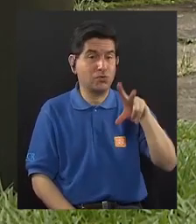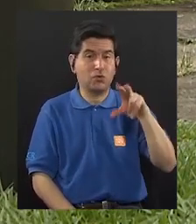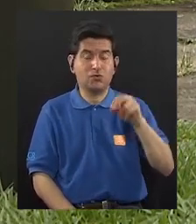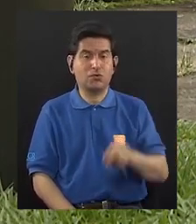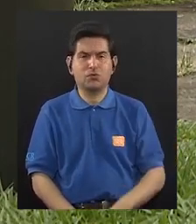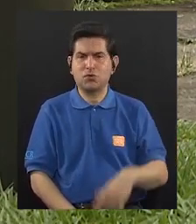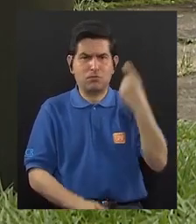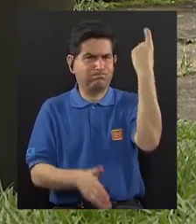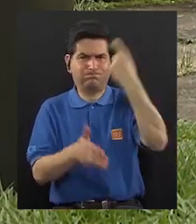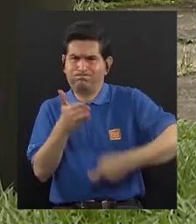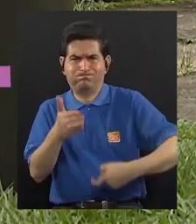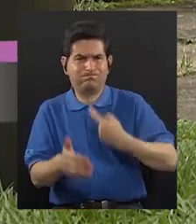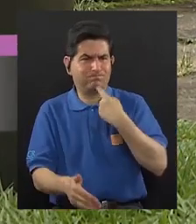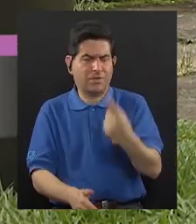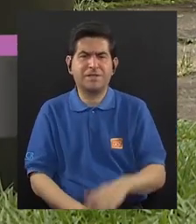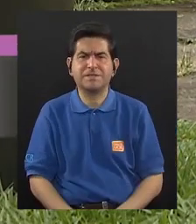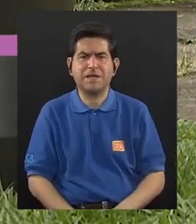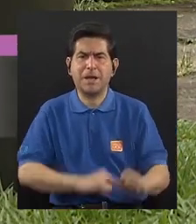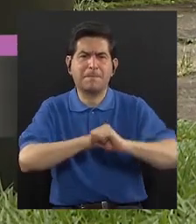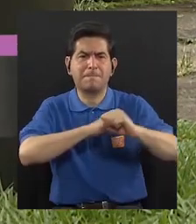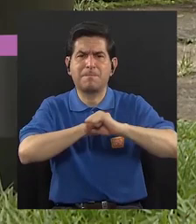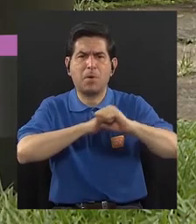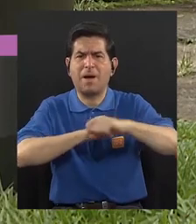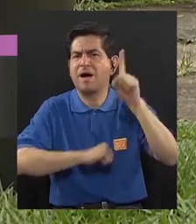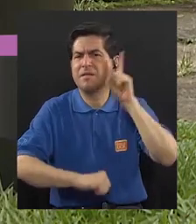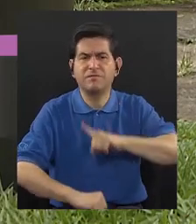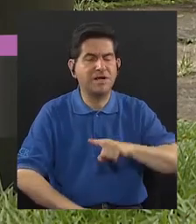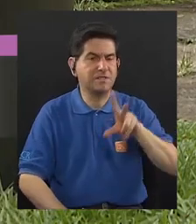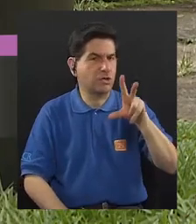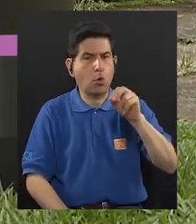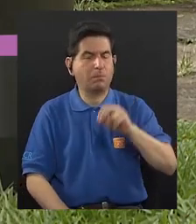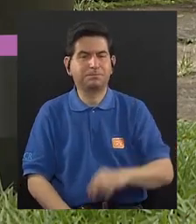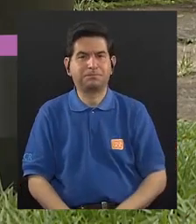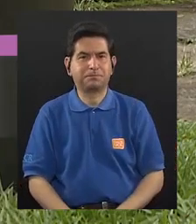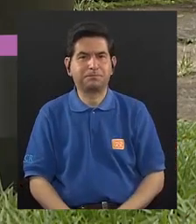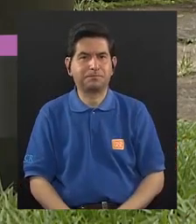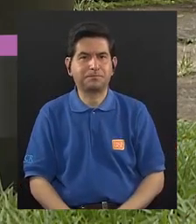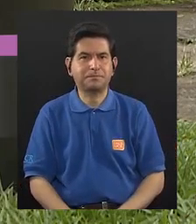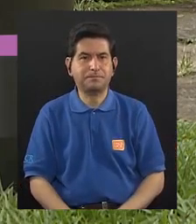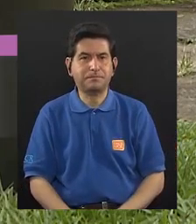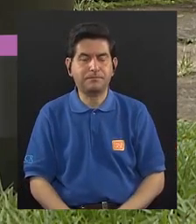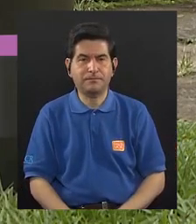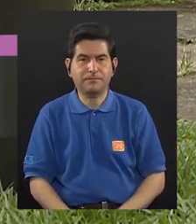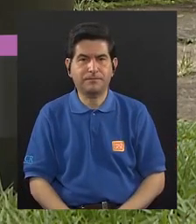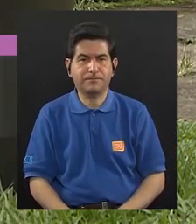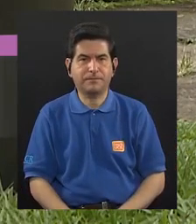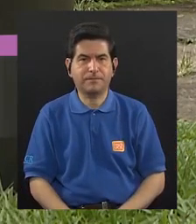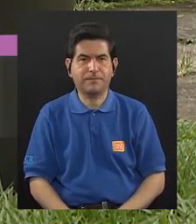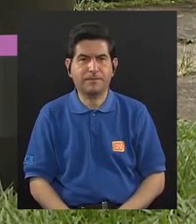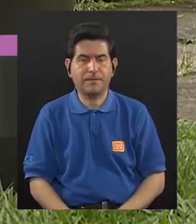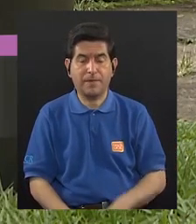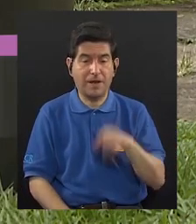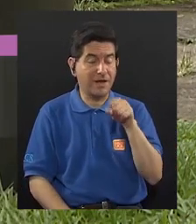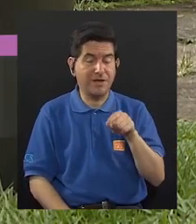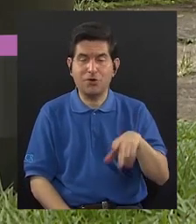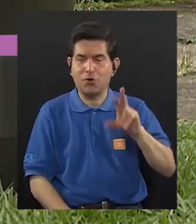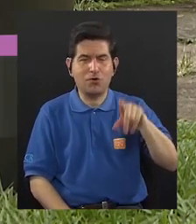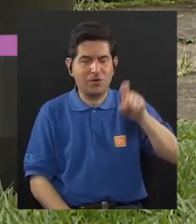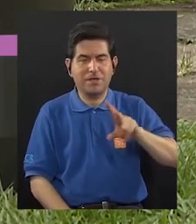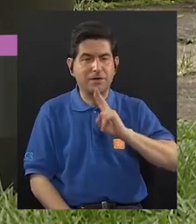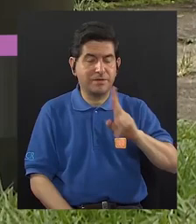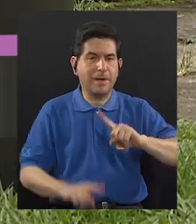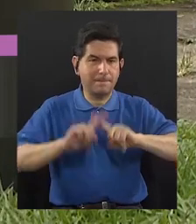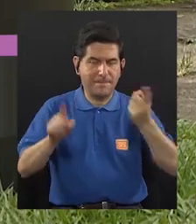hacer como tan tajantes de decir es una propaganda falsa porque eso no es no es tan cierto lo que sí es cierto